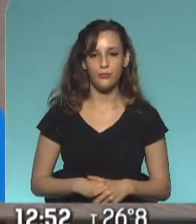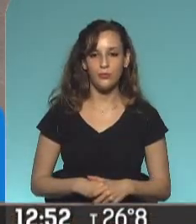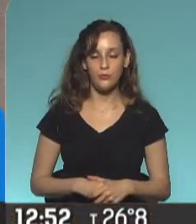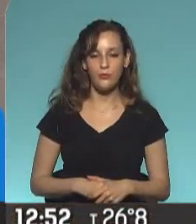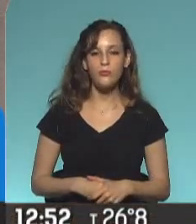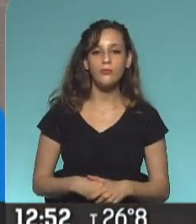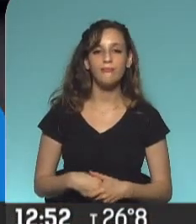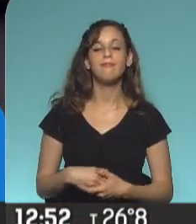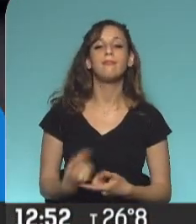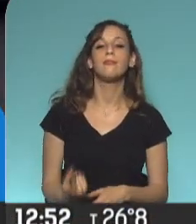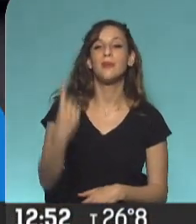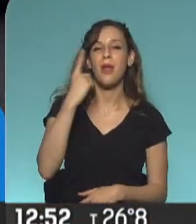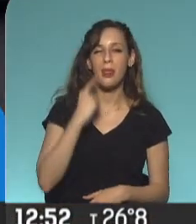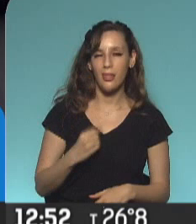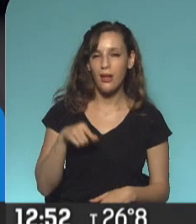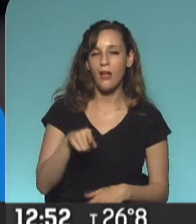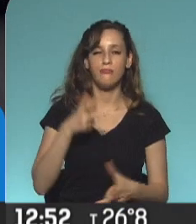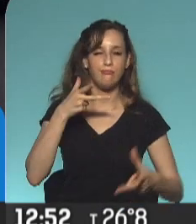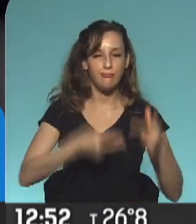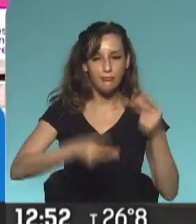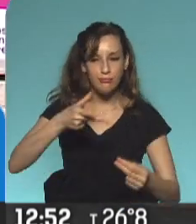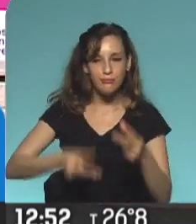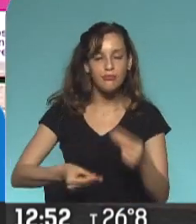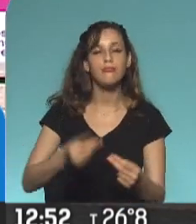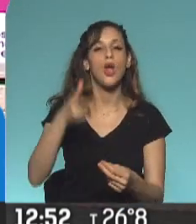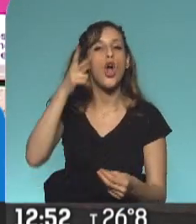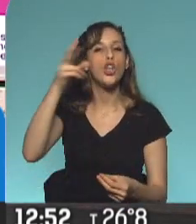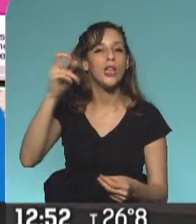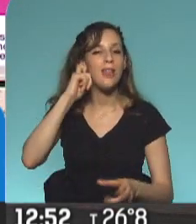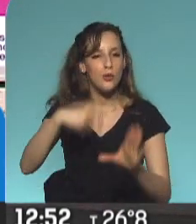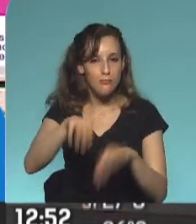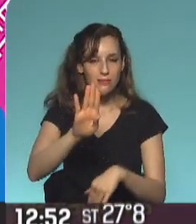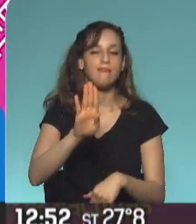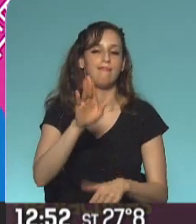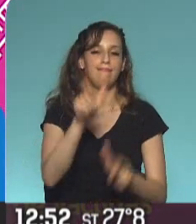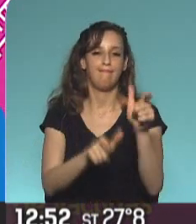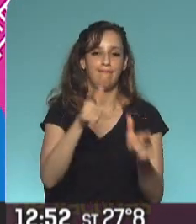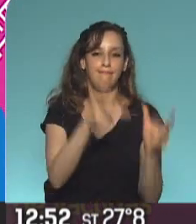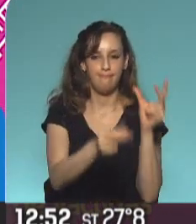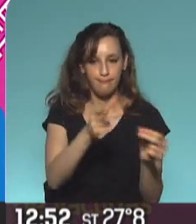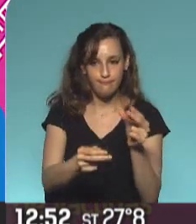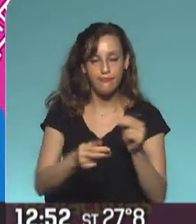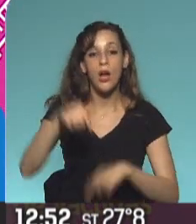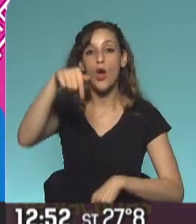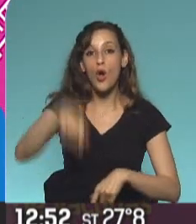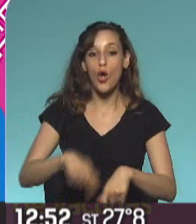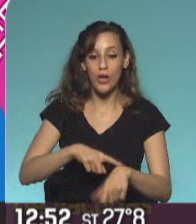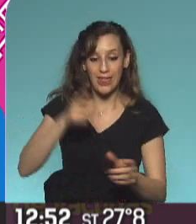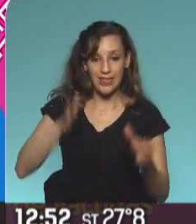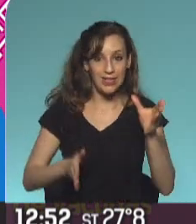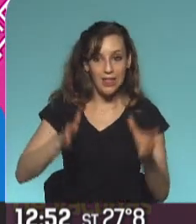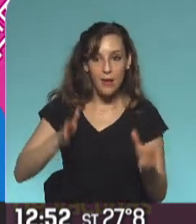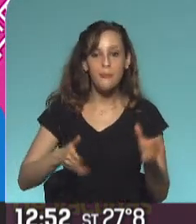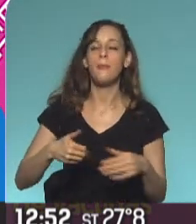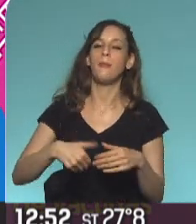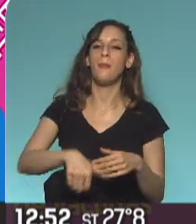Primera jornada de vacunación para adultos mayores de 80 años en la ciudad. Se estima que en esta etapa se vacunarán